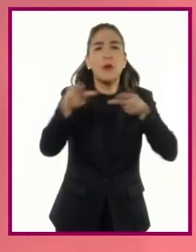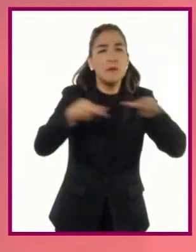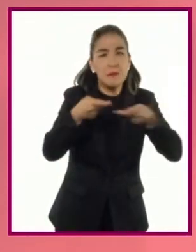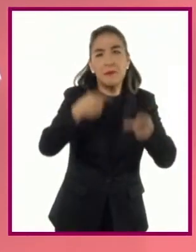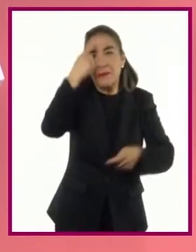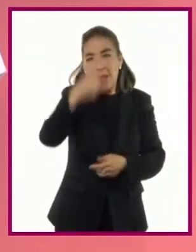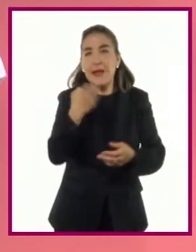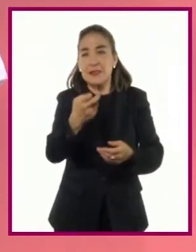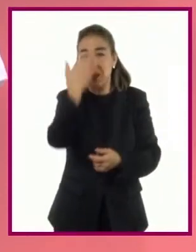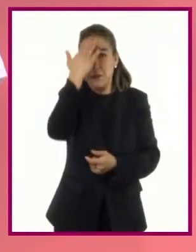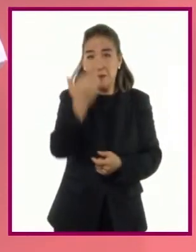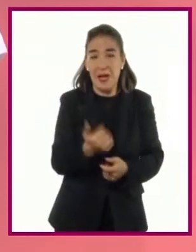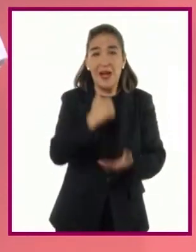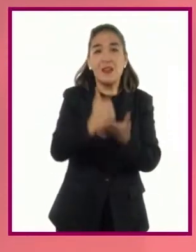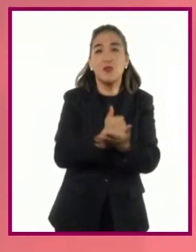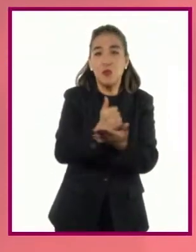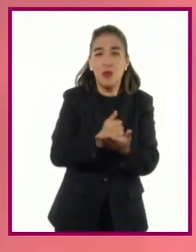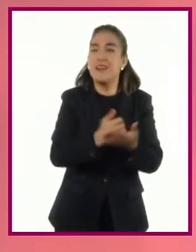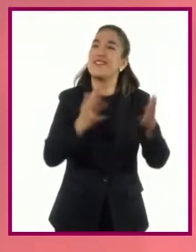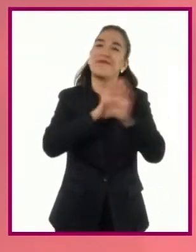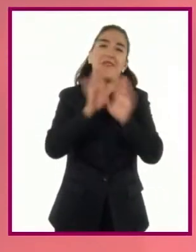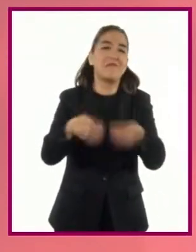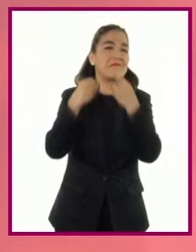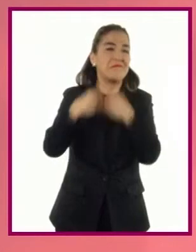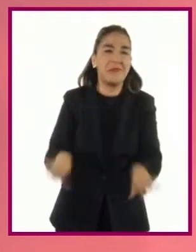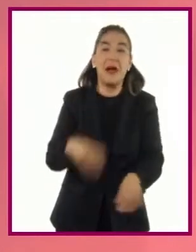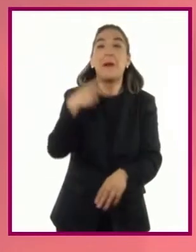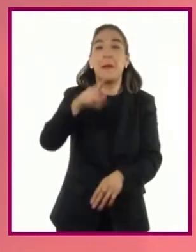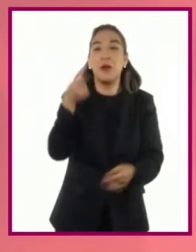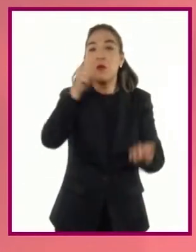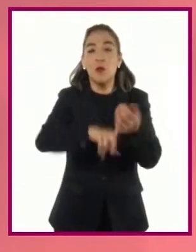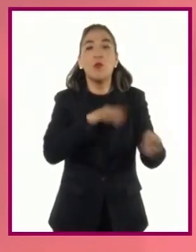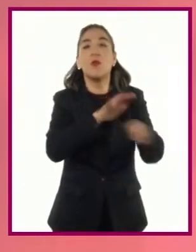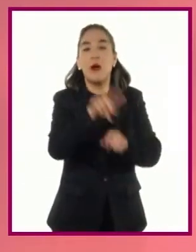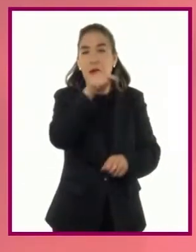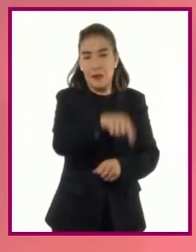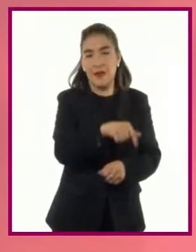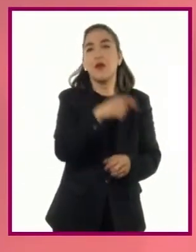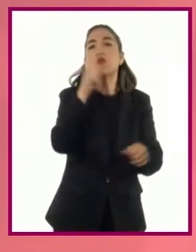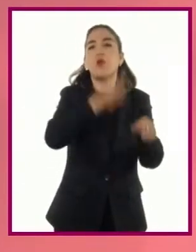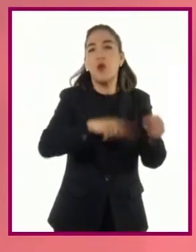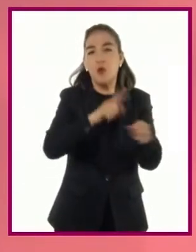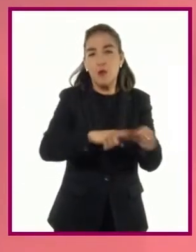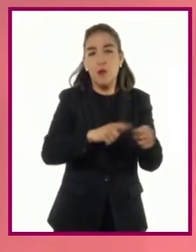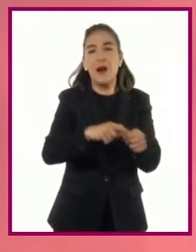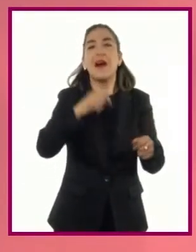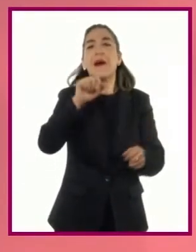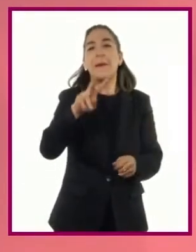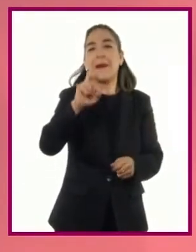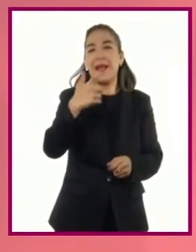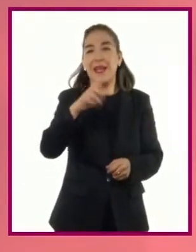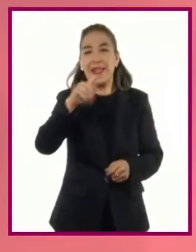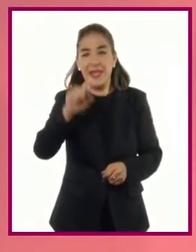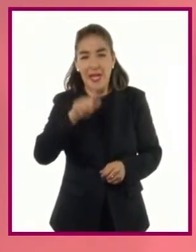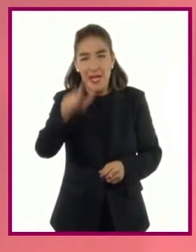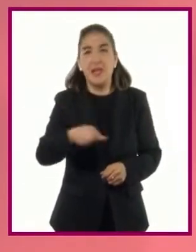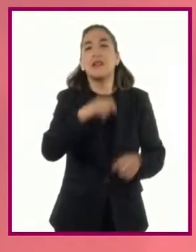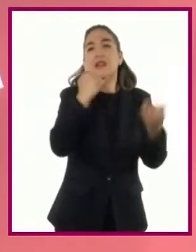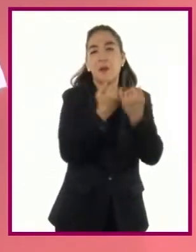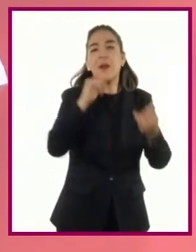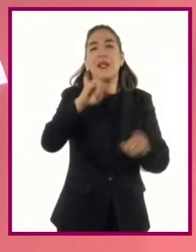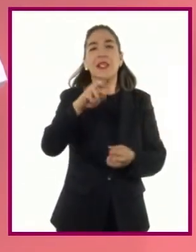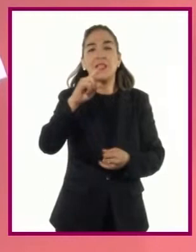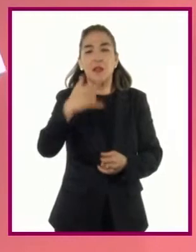del azul maya se ha perdido, pero se sabe que sus ingredientes son el colorante vegetal, el índigo y una arcilla,